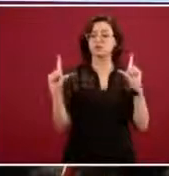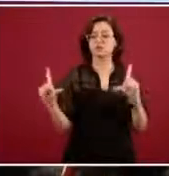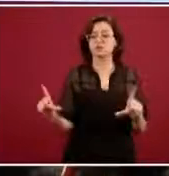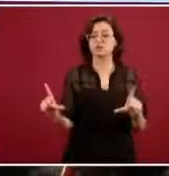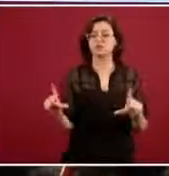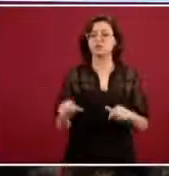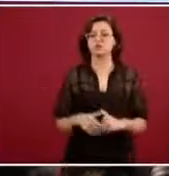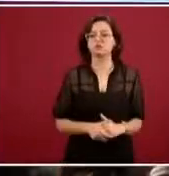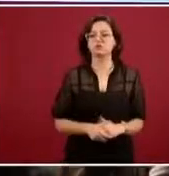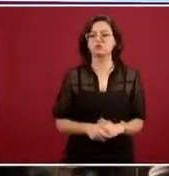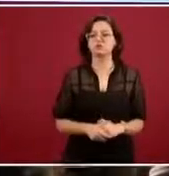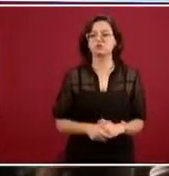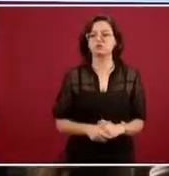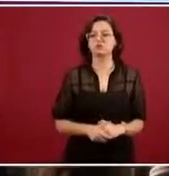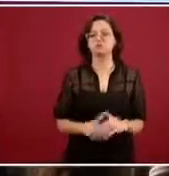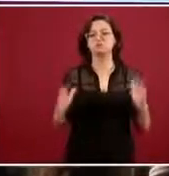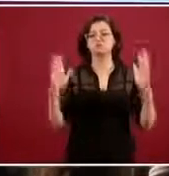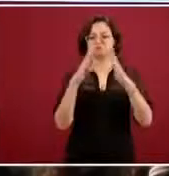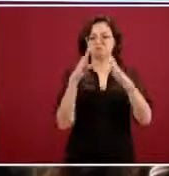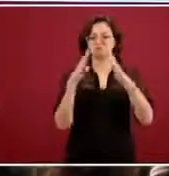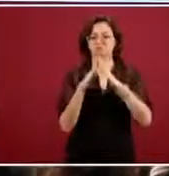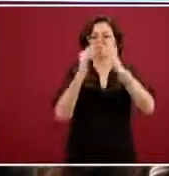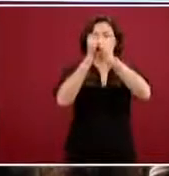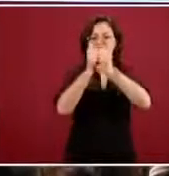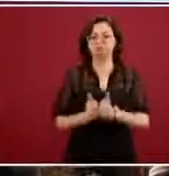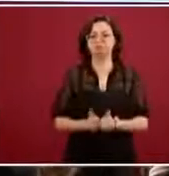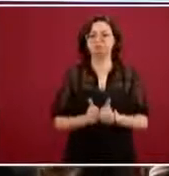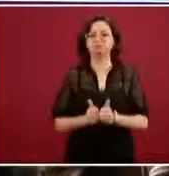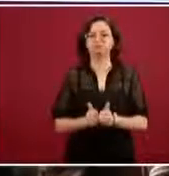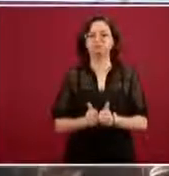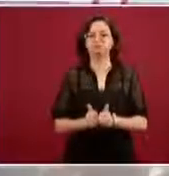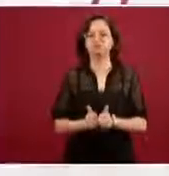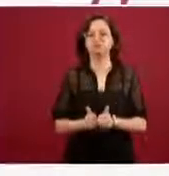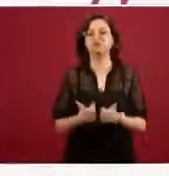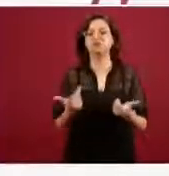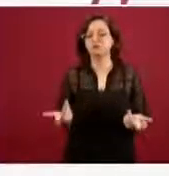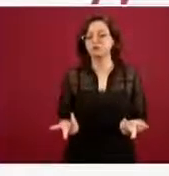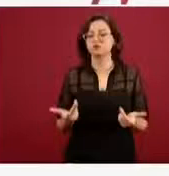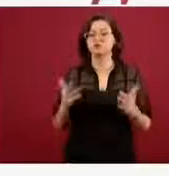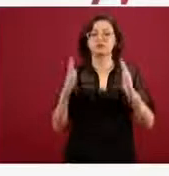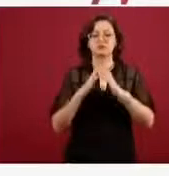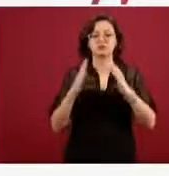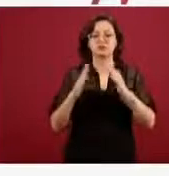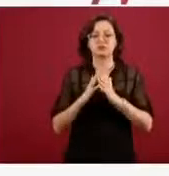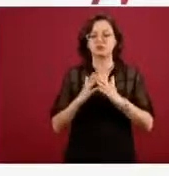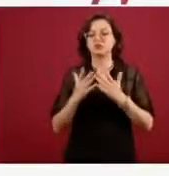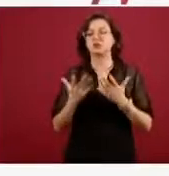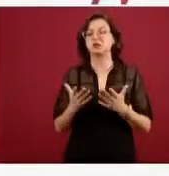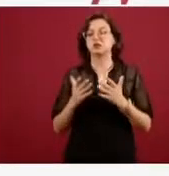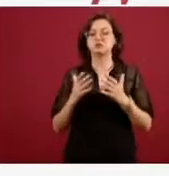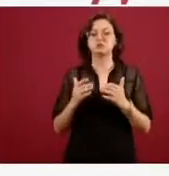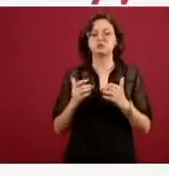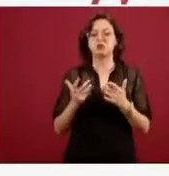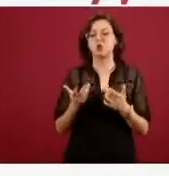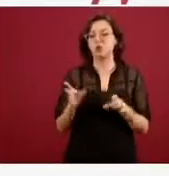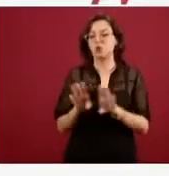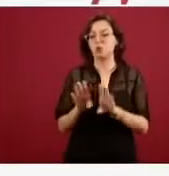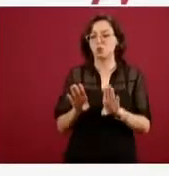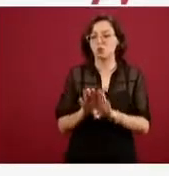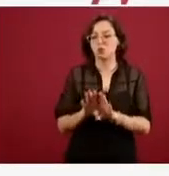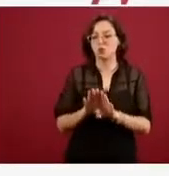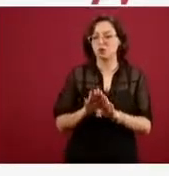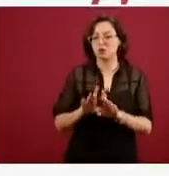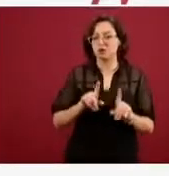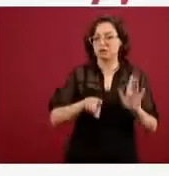por favor. Esto es quédate en casa, la movilidad residencial. Esta no se mide en negativo, esta